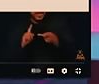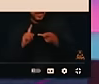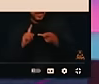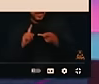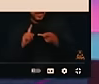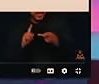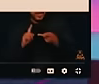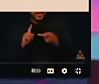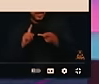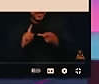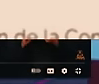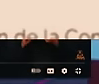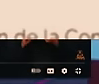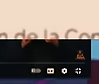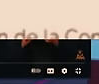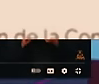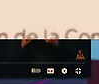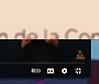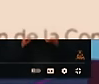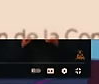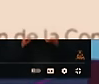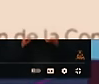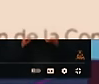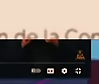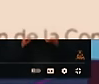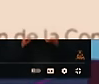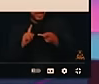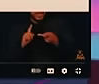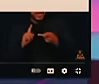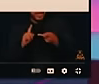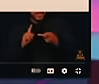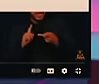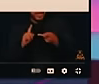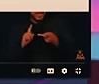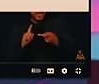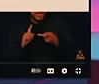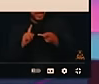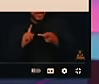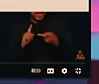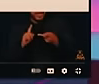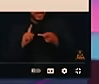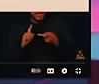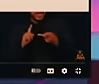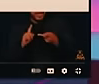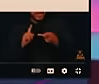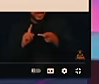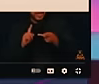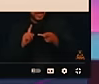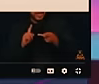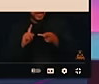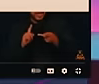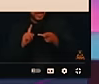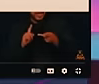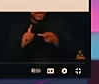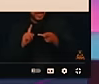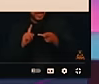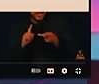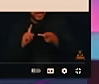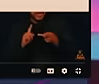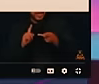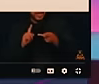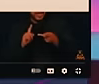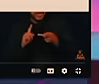Si ustedes se fijan, dice anoche 5 de abril, o sea, ellos inmediatamente el día